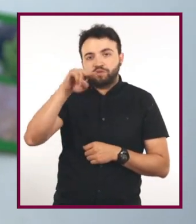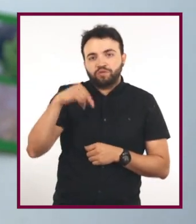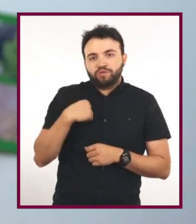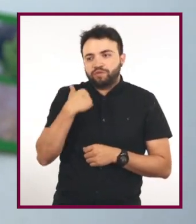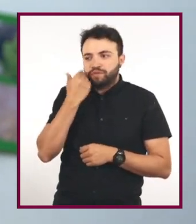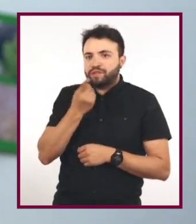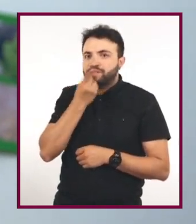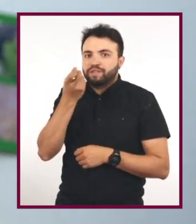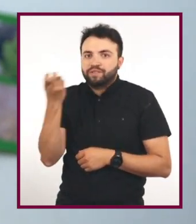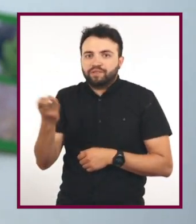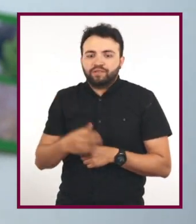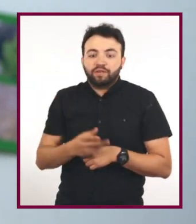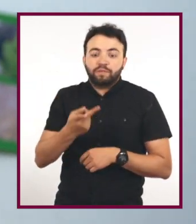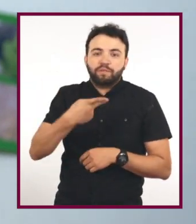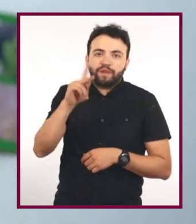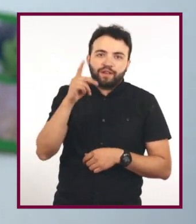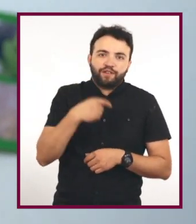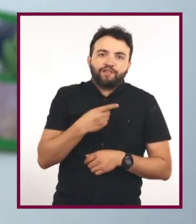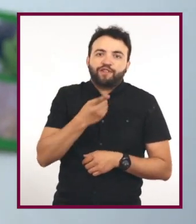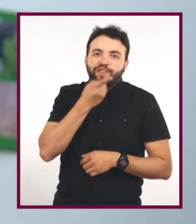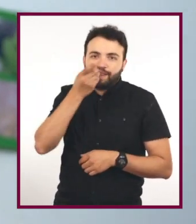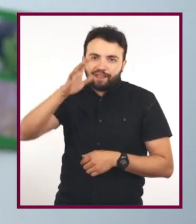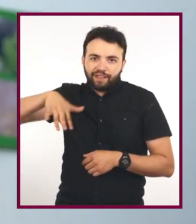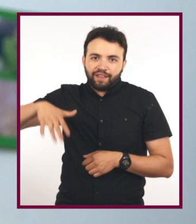pero... ¡Te lo dije!